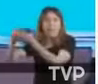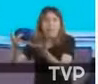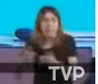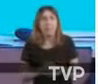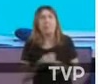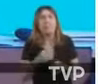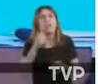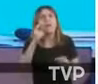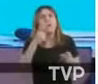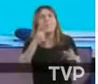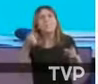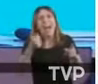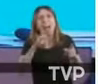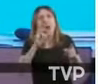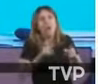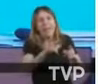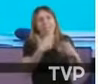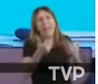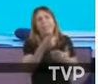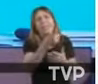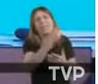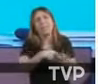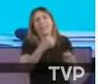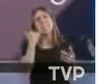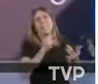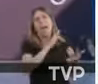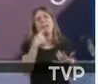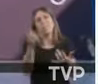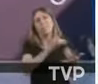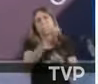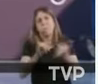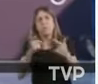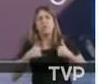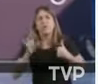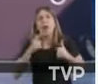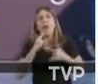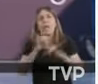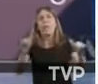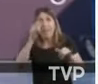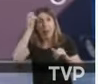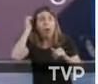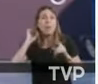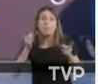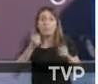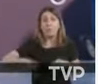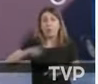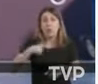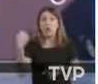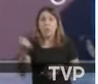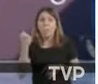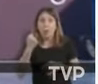Gobernador Rodríguez Saá, gracias por los comentarios. El presidente ya respondió al respecto. Yo simplemente agrego que a la hora, como nos importa a todos el